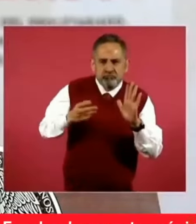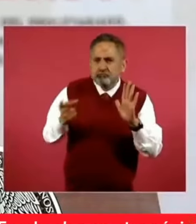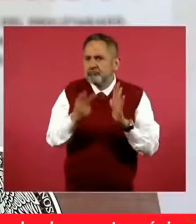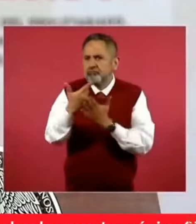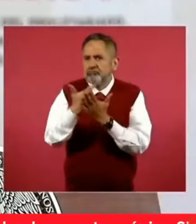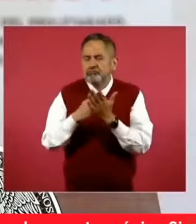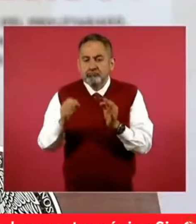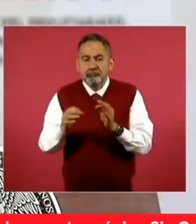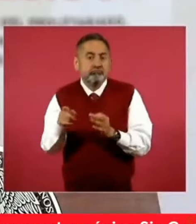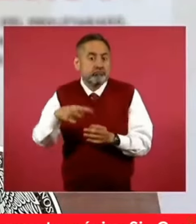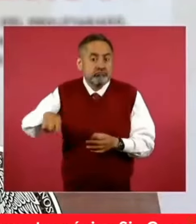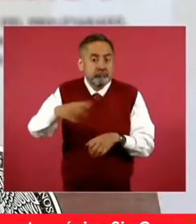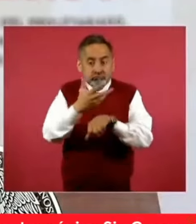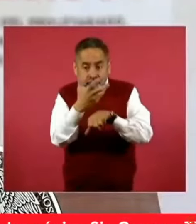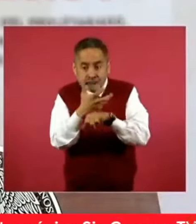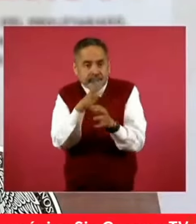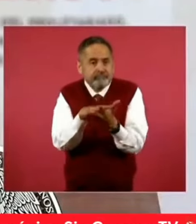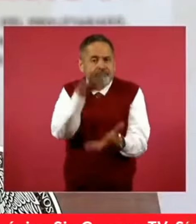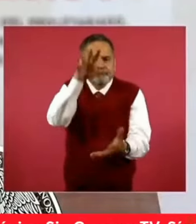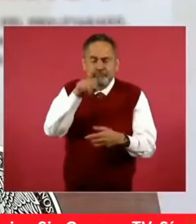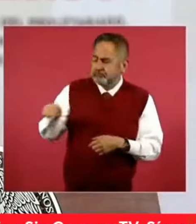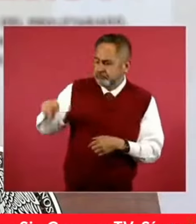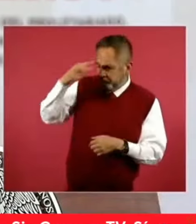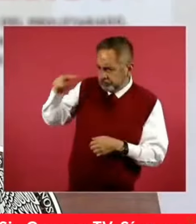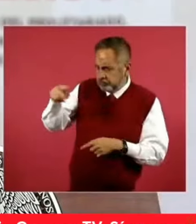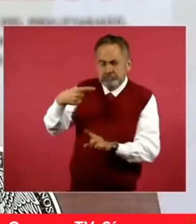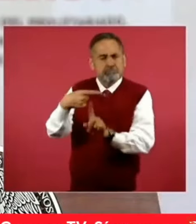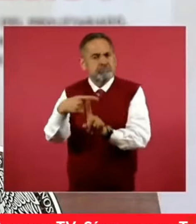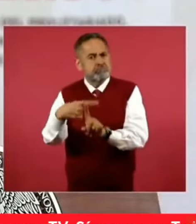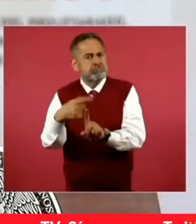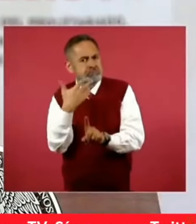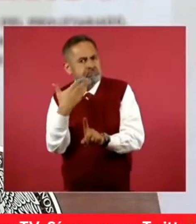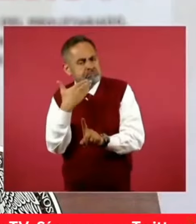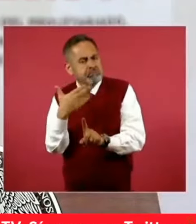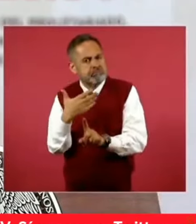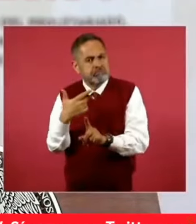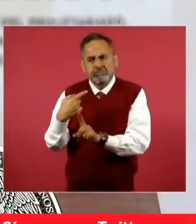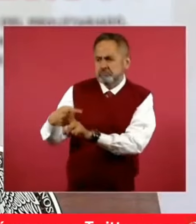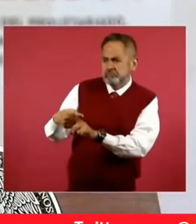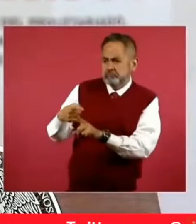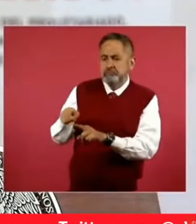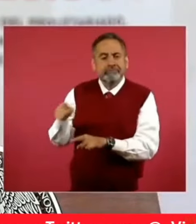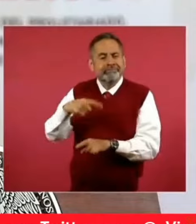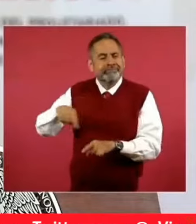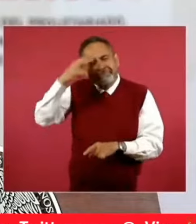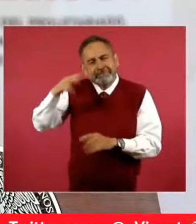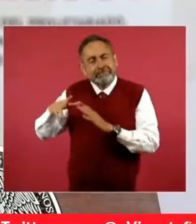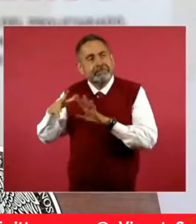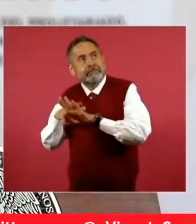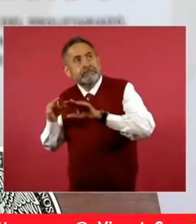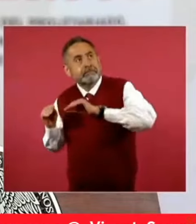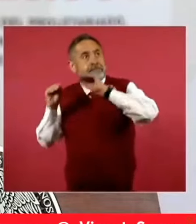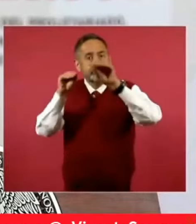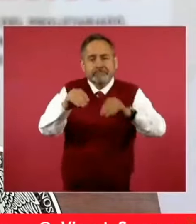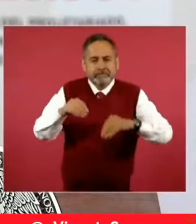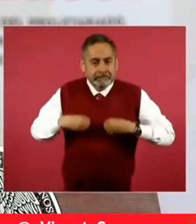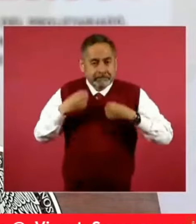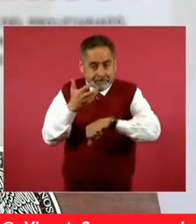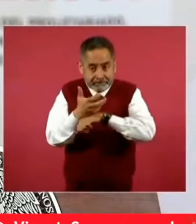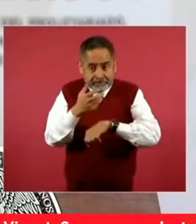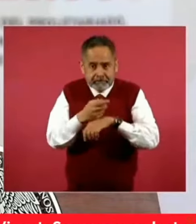los estadounidenses tienen una opinión positiva de los mexicanos que viven en Estados Unidos y de